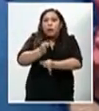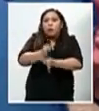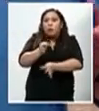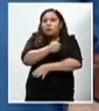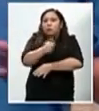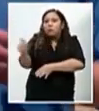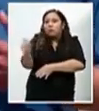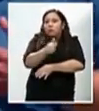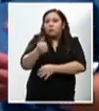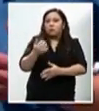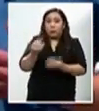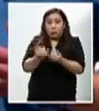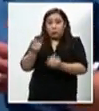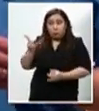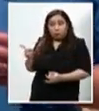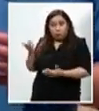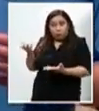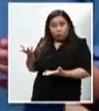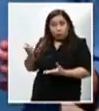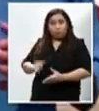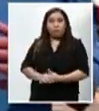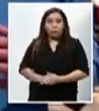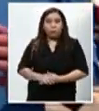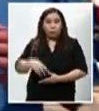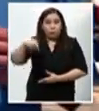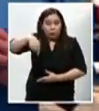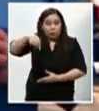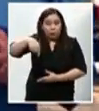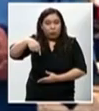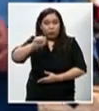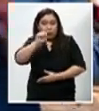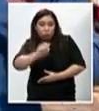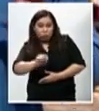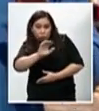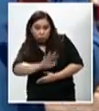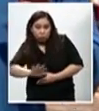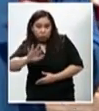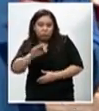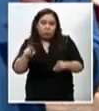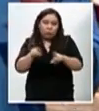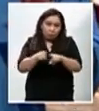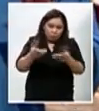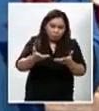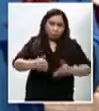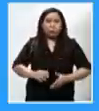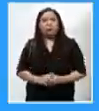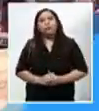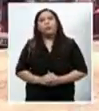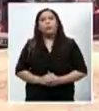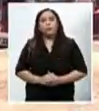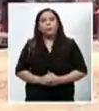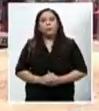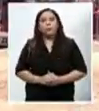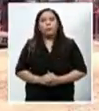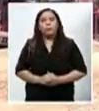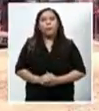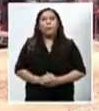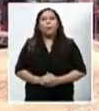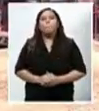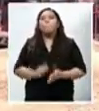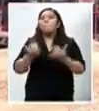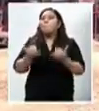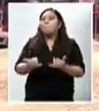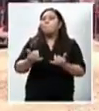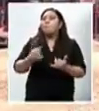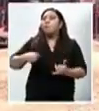en la parte del turismo, como lo estamos haciendo aquí en el sur del país. En fin, también